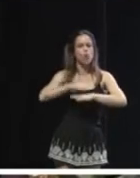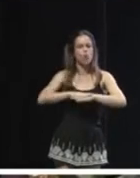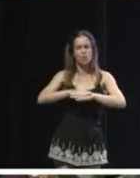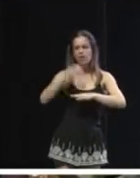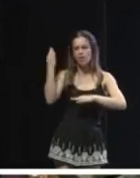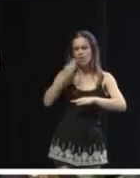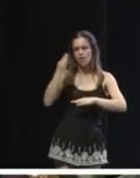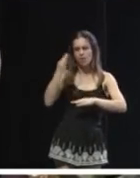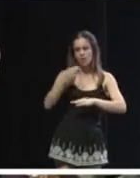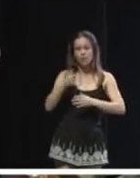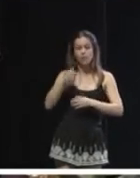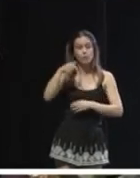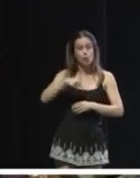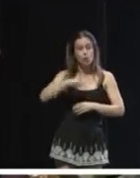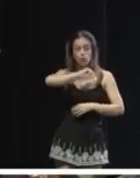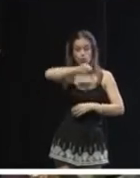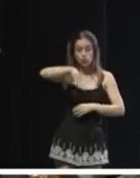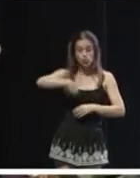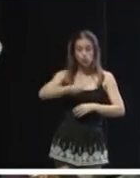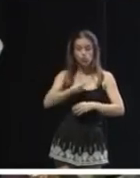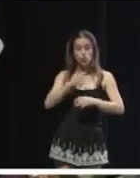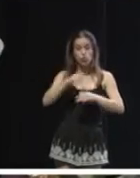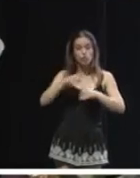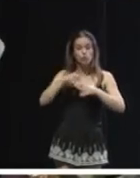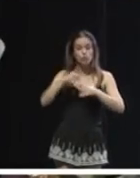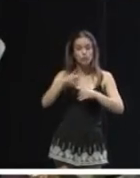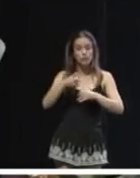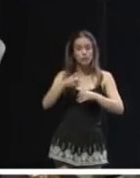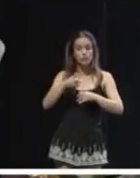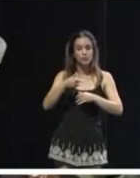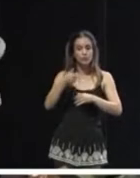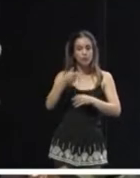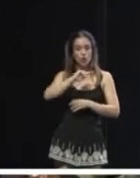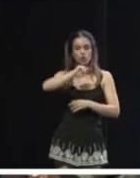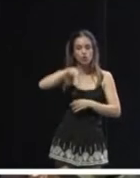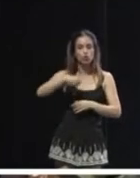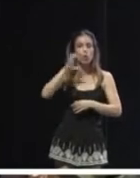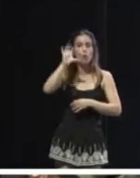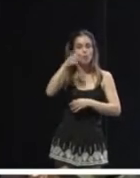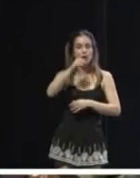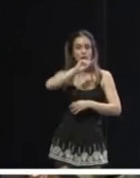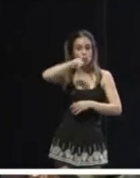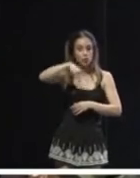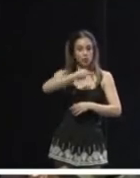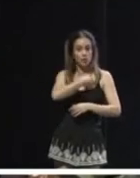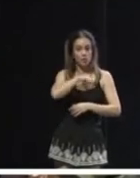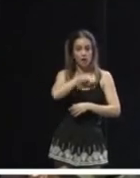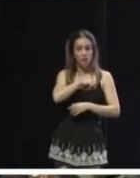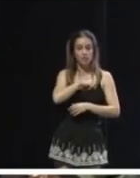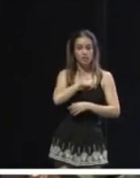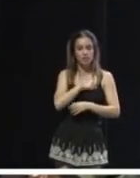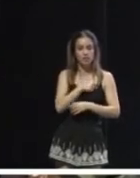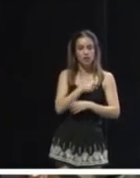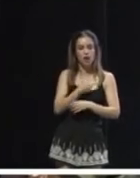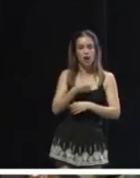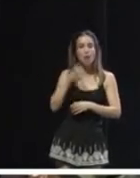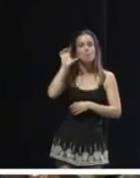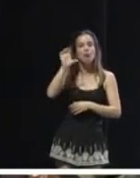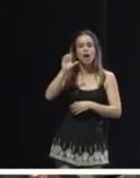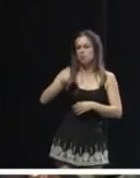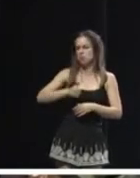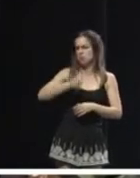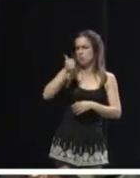la disyuntiva que tenemos en estos momentos es que nuestro país, España, no es un país